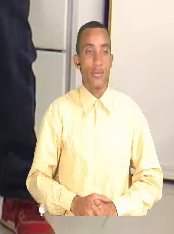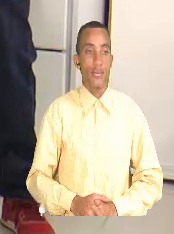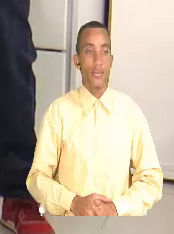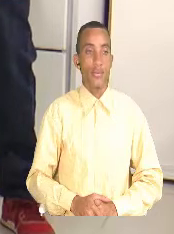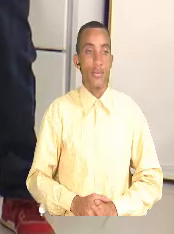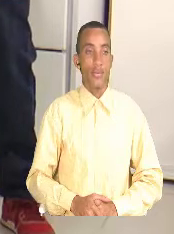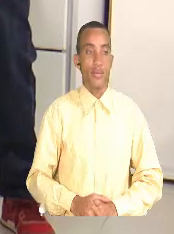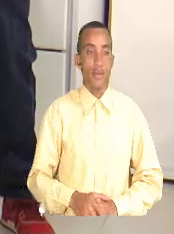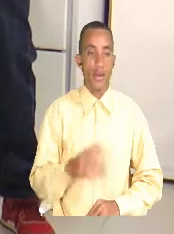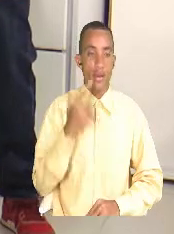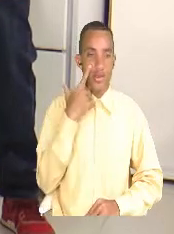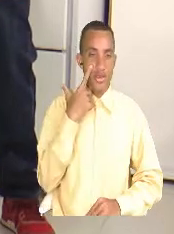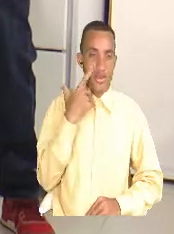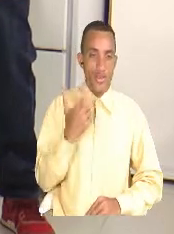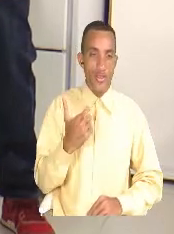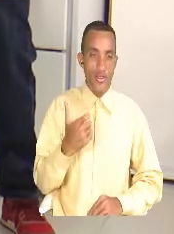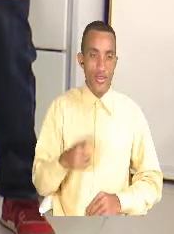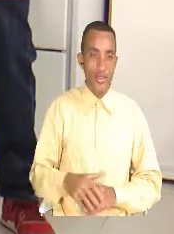Chévere, chévere.